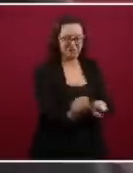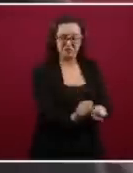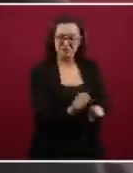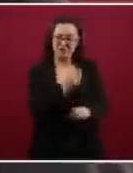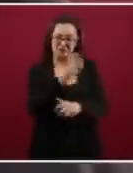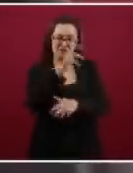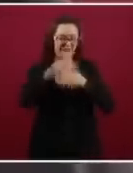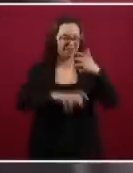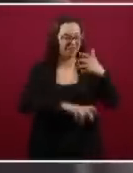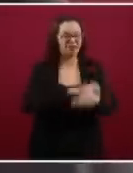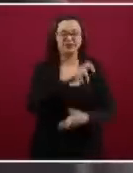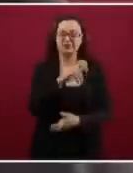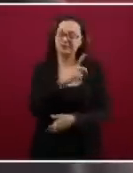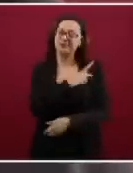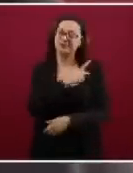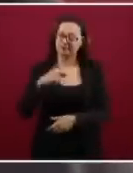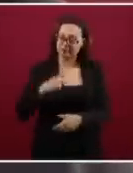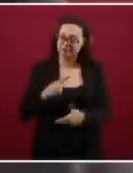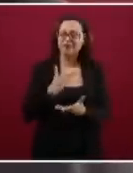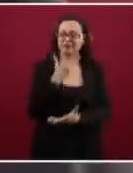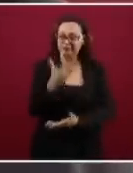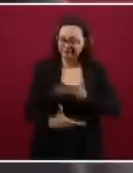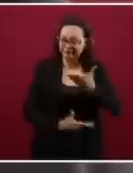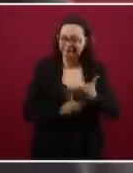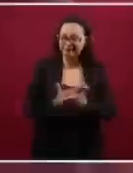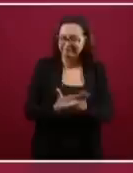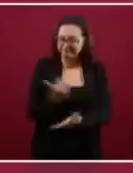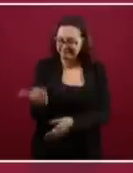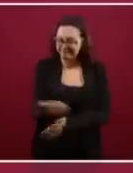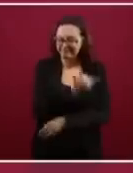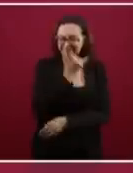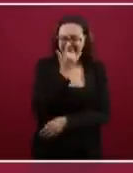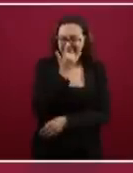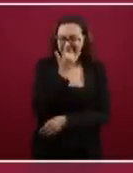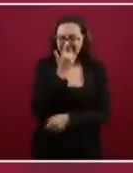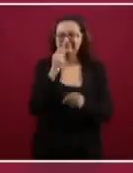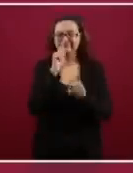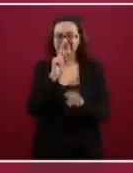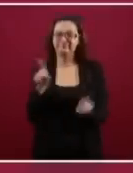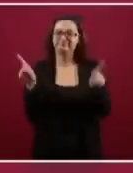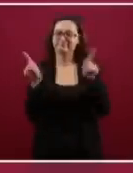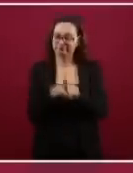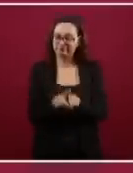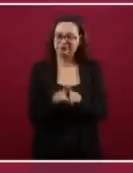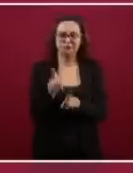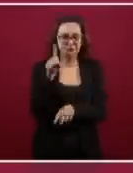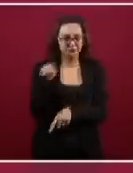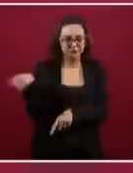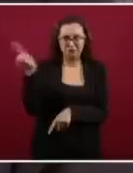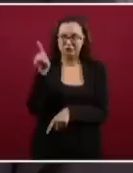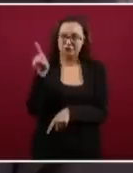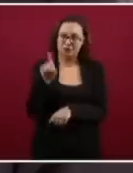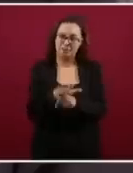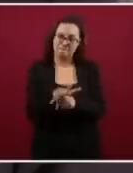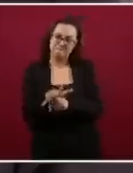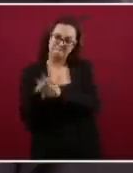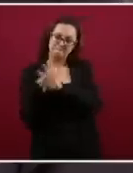también por la represión a comunidades, a pueblos originarios,